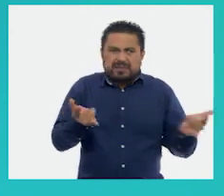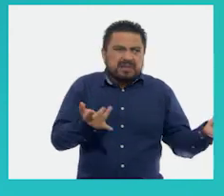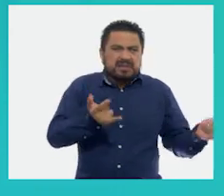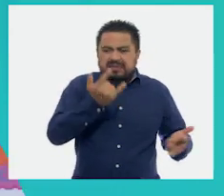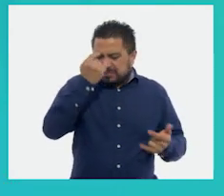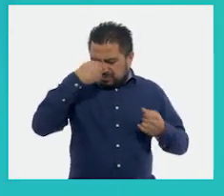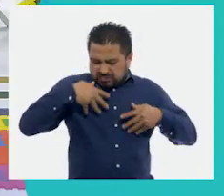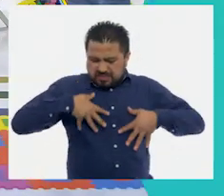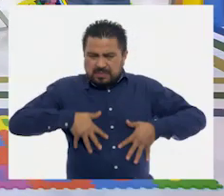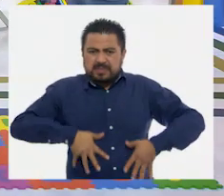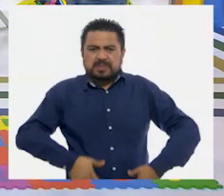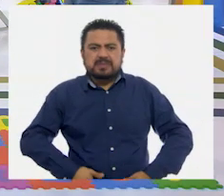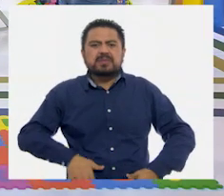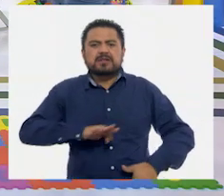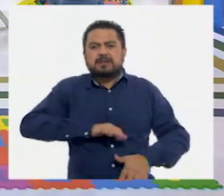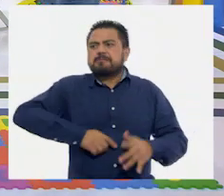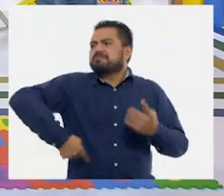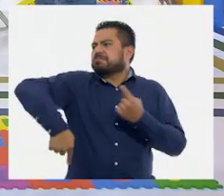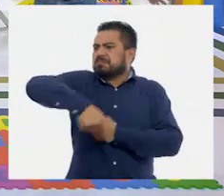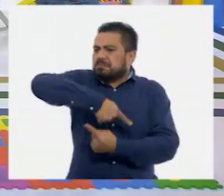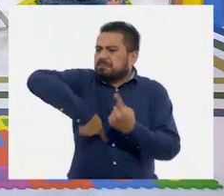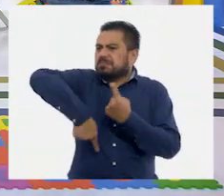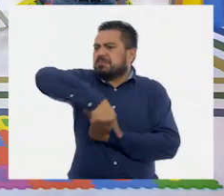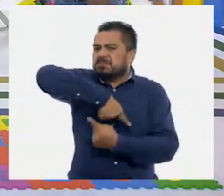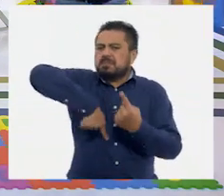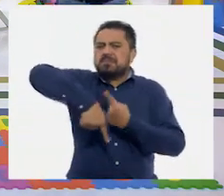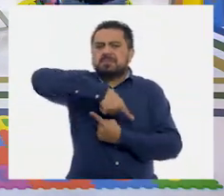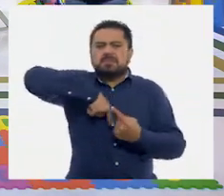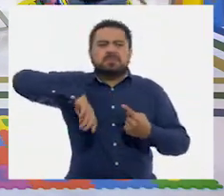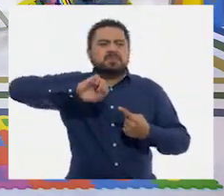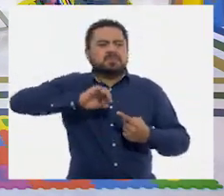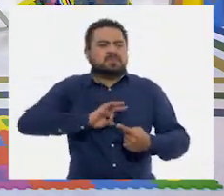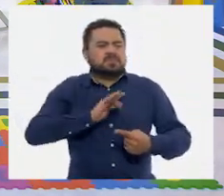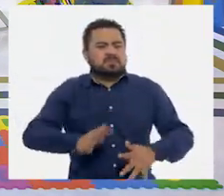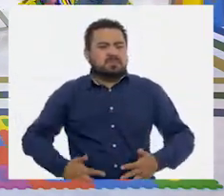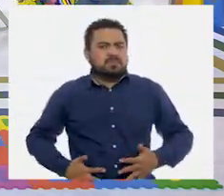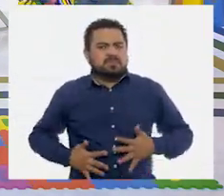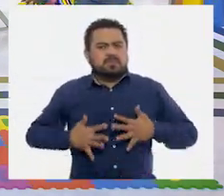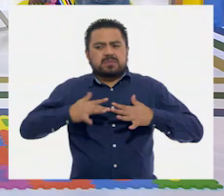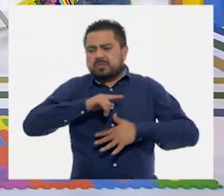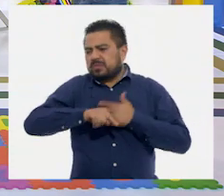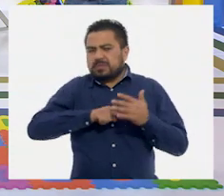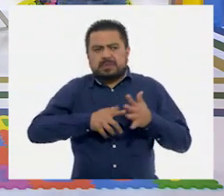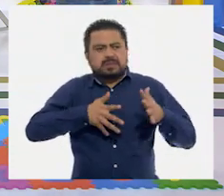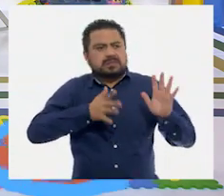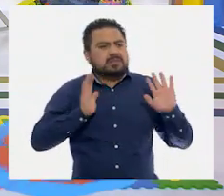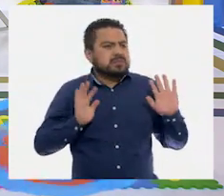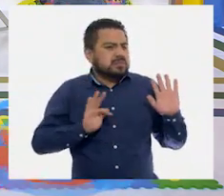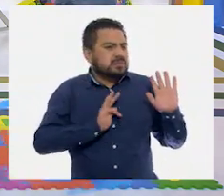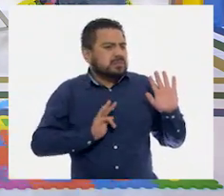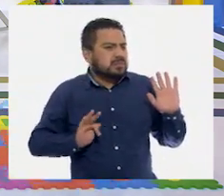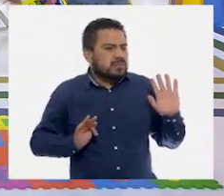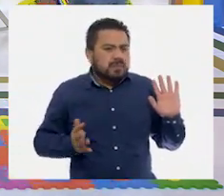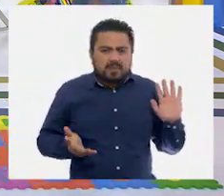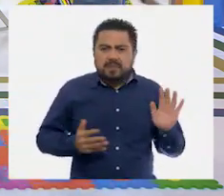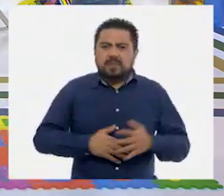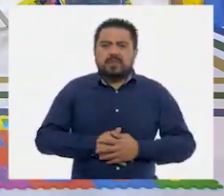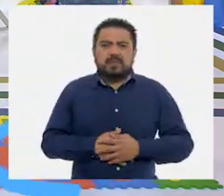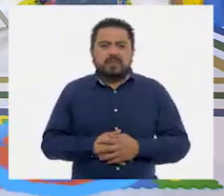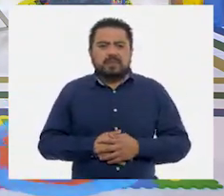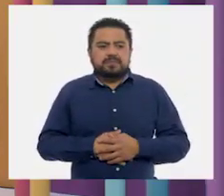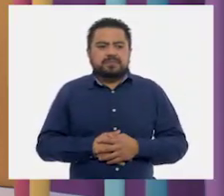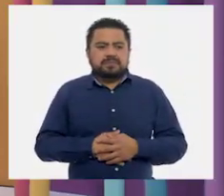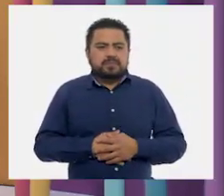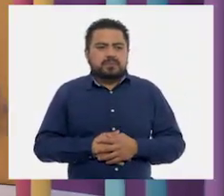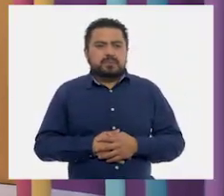está... Podemos dar vueltas, sí. Podemos girar. O podemos vibrar así en nuestro lugar, así como... Yo como girando, porque hay